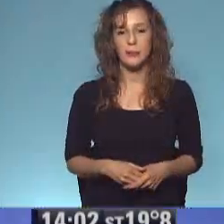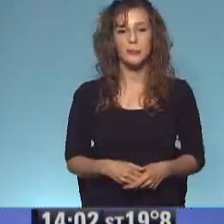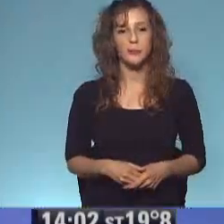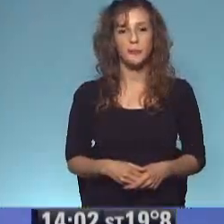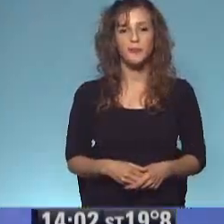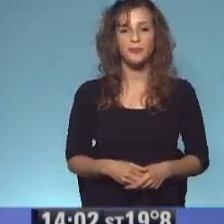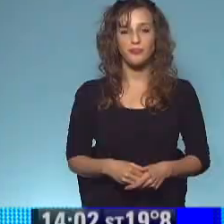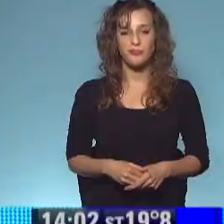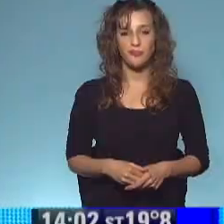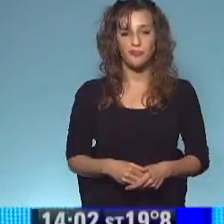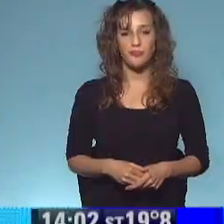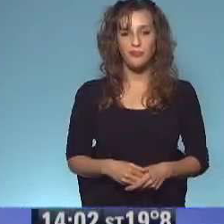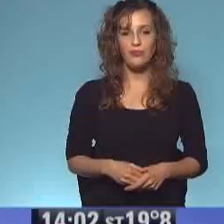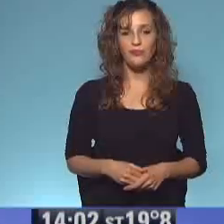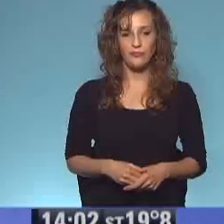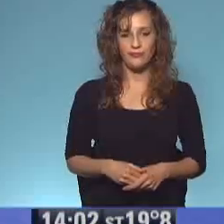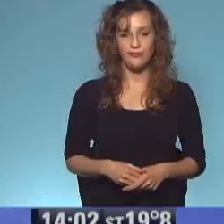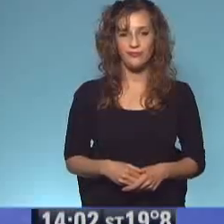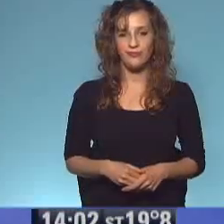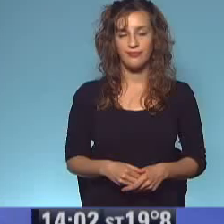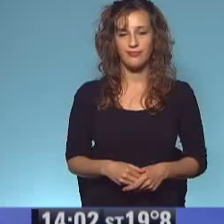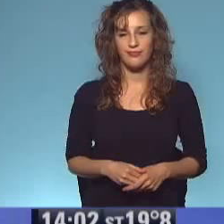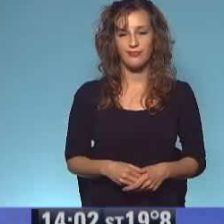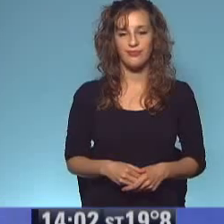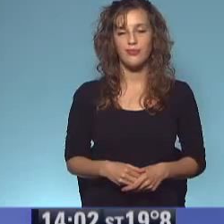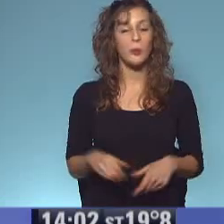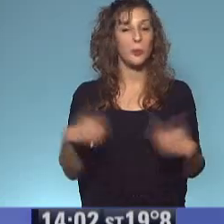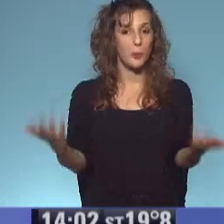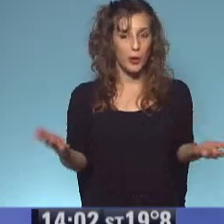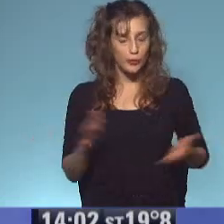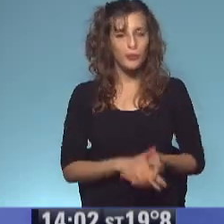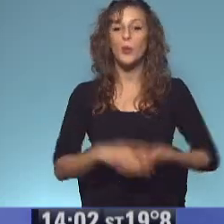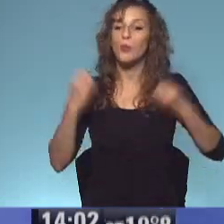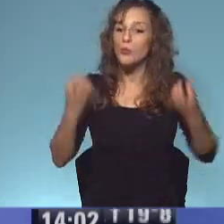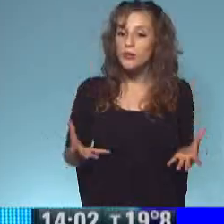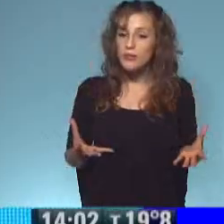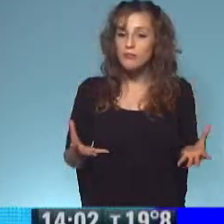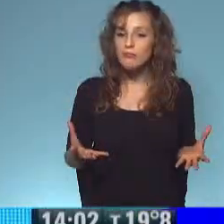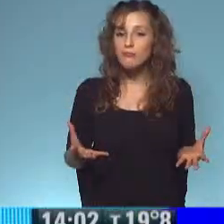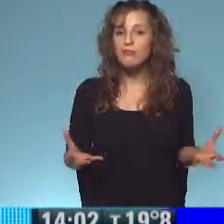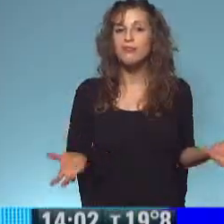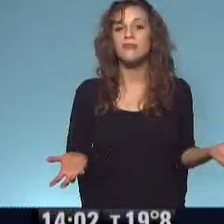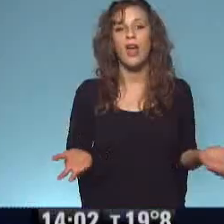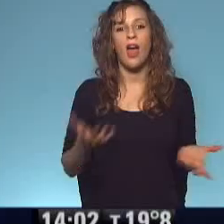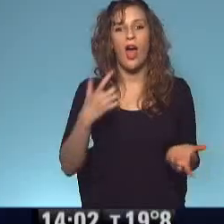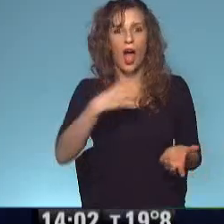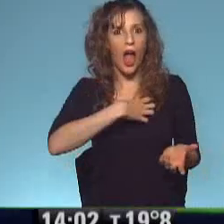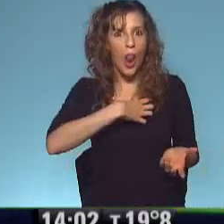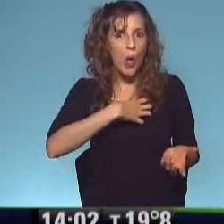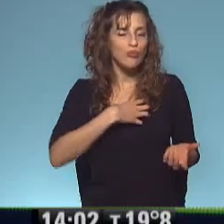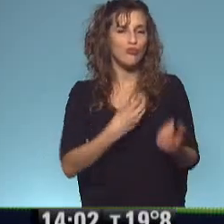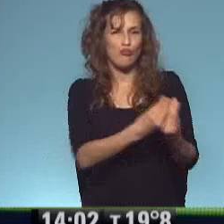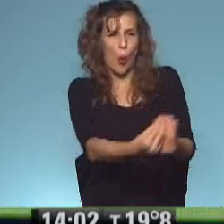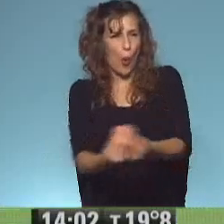Quedó como, quería hacer el doble. Quería hacer el doble codito y no. Me quedé ahí. ¿Cómo están? Nuria, nunca tuviste tantos alumnos, ¿no?